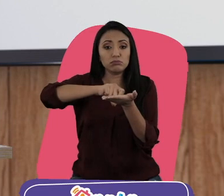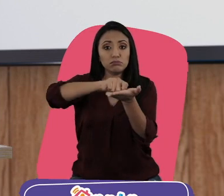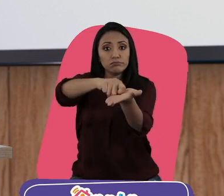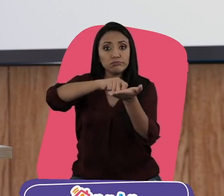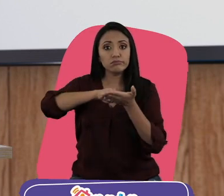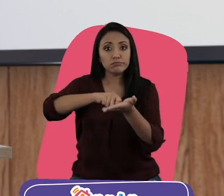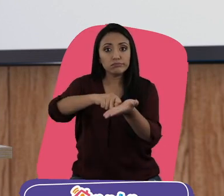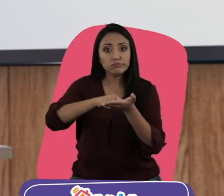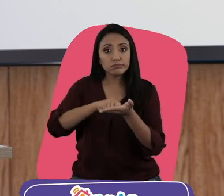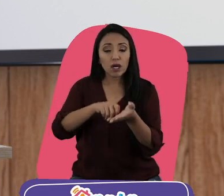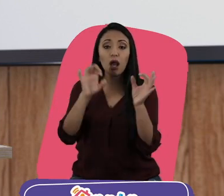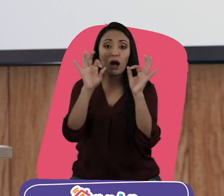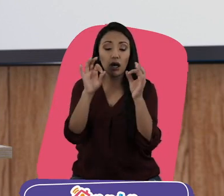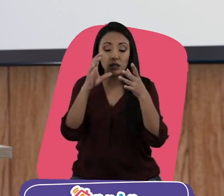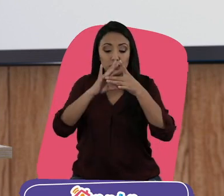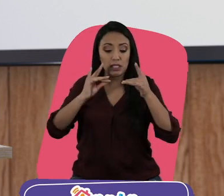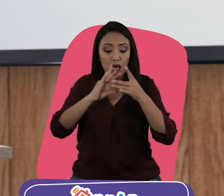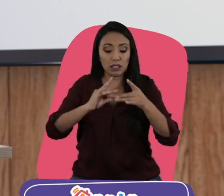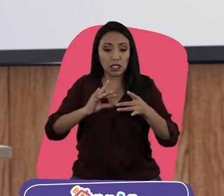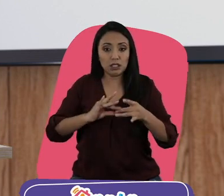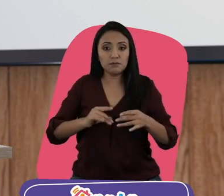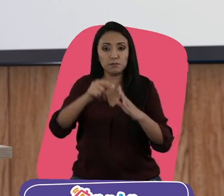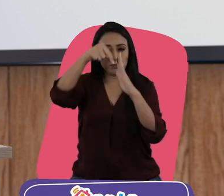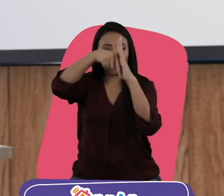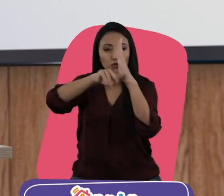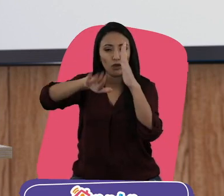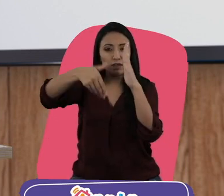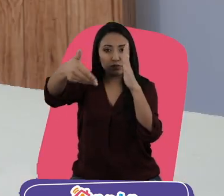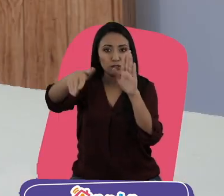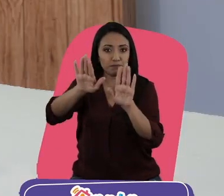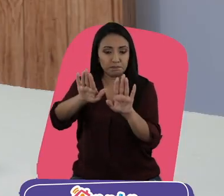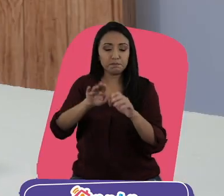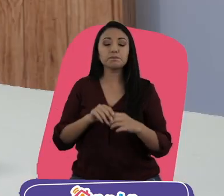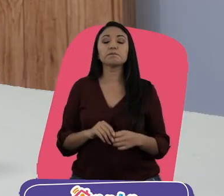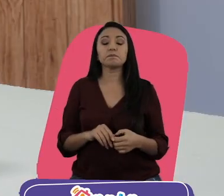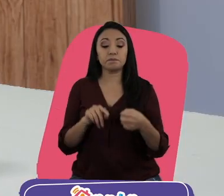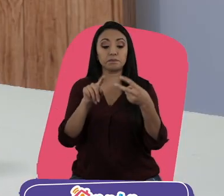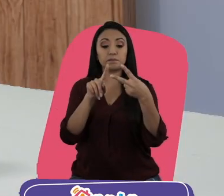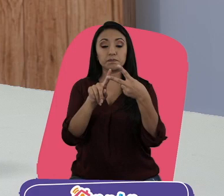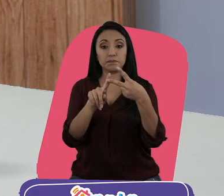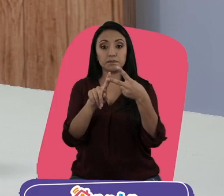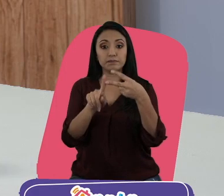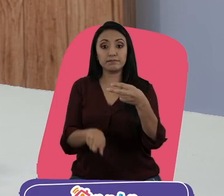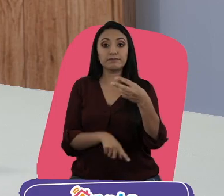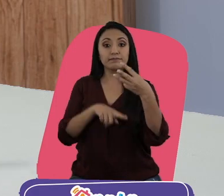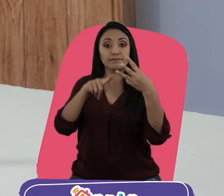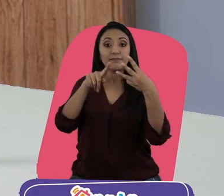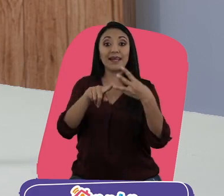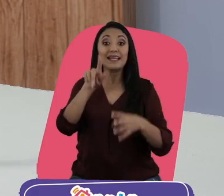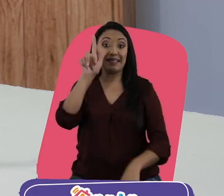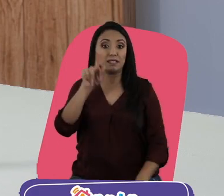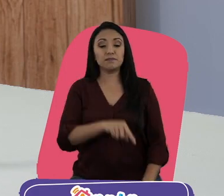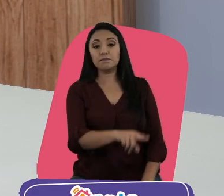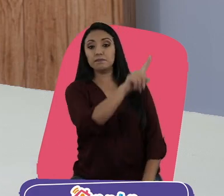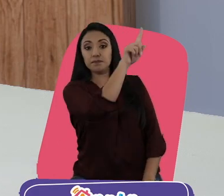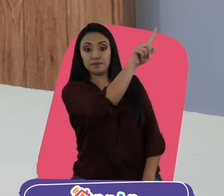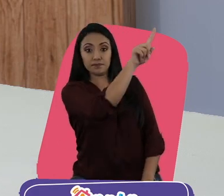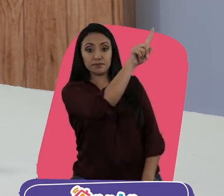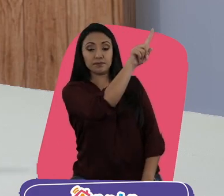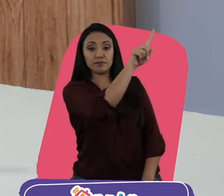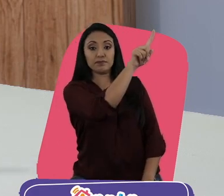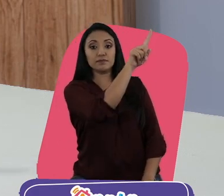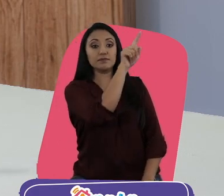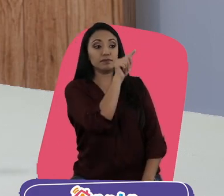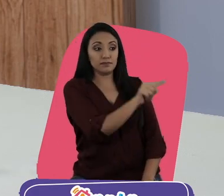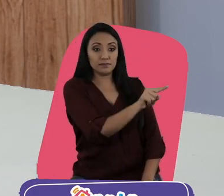narración. Más adelante vamos a profundizar un poco al respecto. 3 lenguajes adicionales, el icónico,